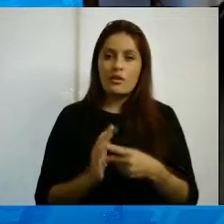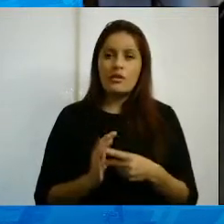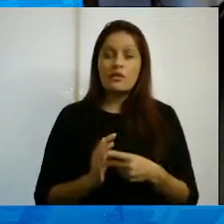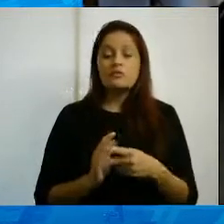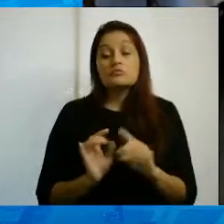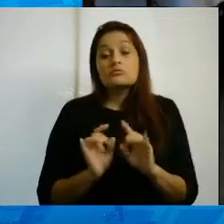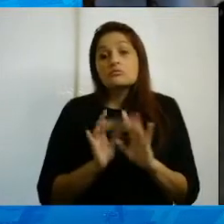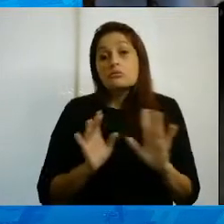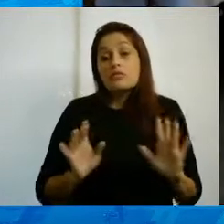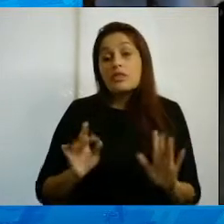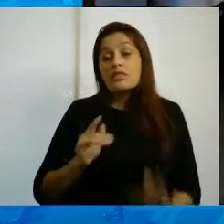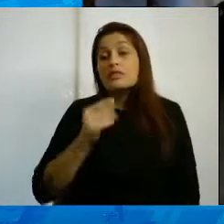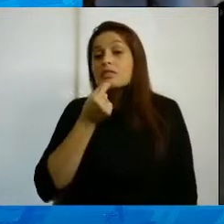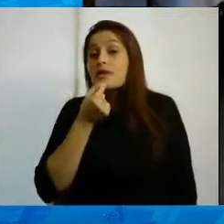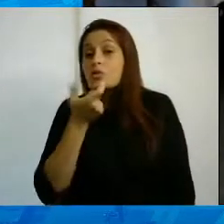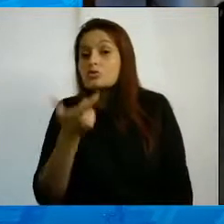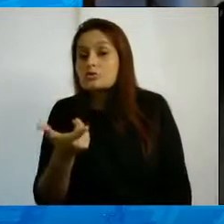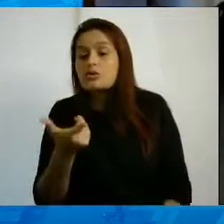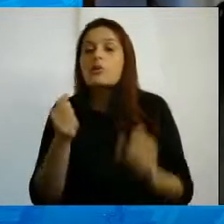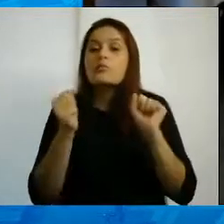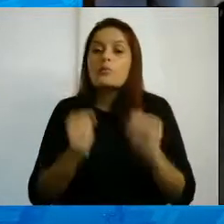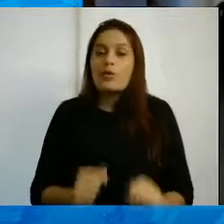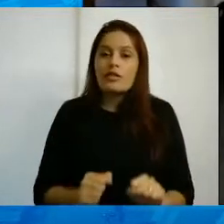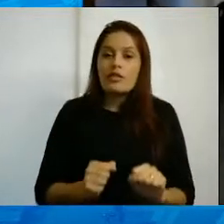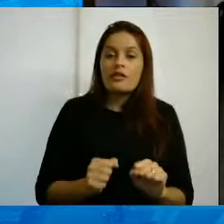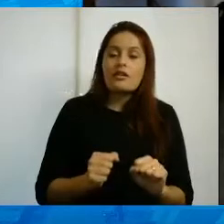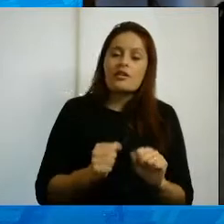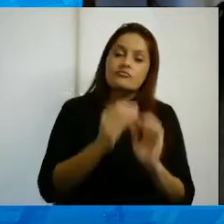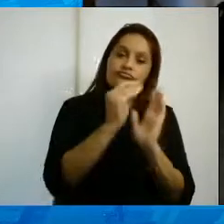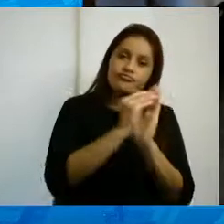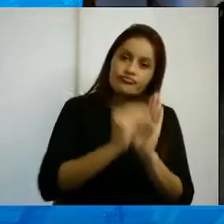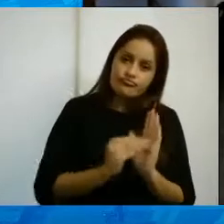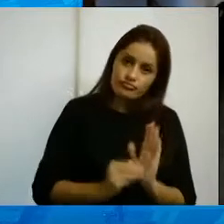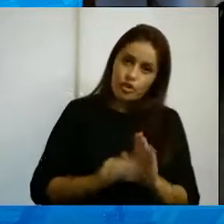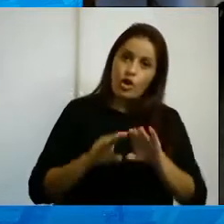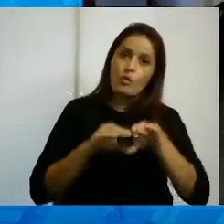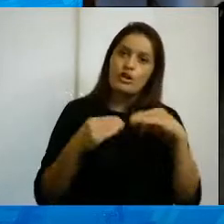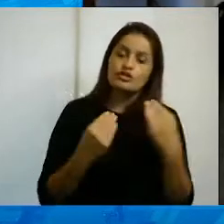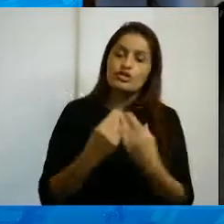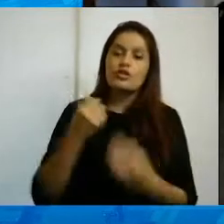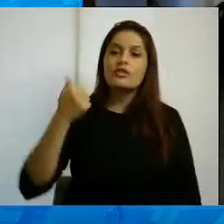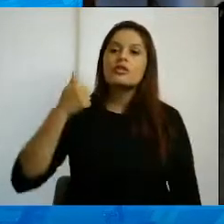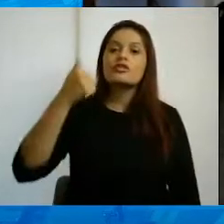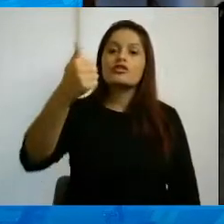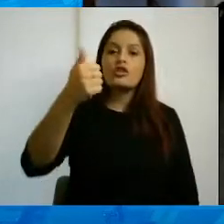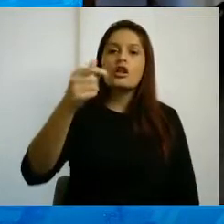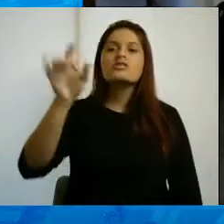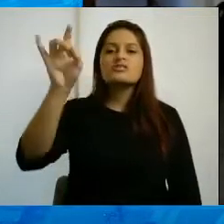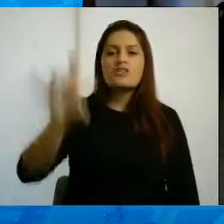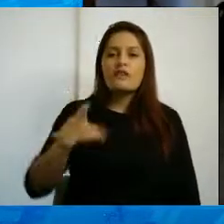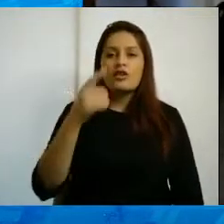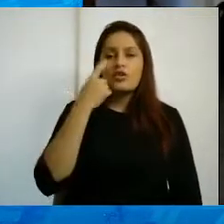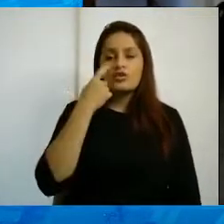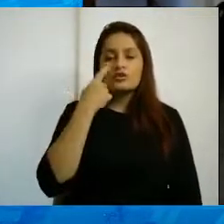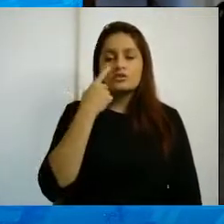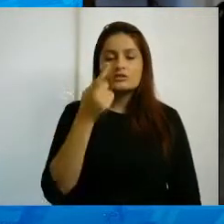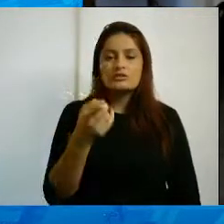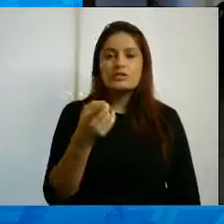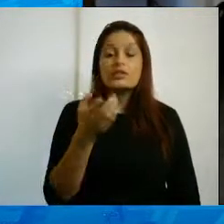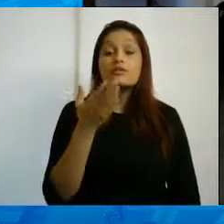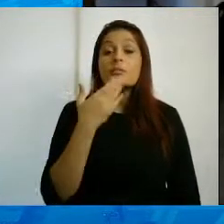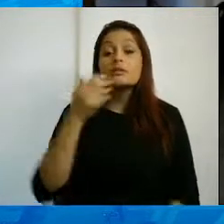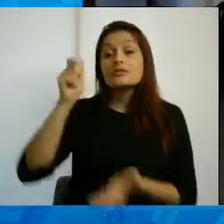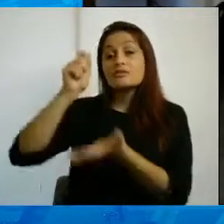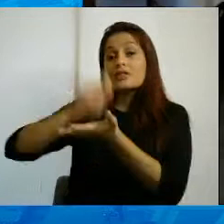ustedes, denuncias, que las podamos canalizar tanto en la corporación, la directora de educación, ustedes bien saben, como también la